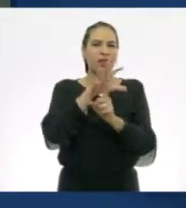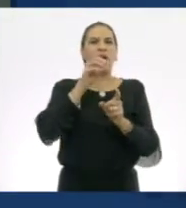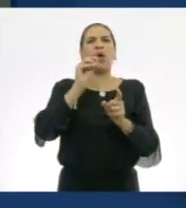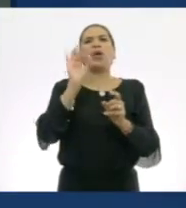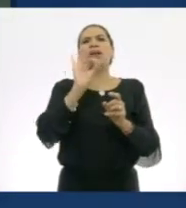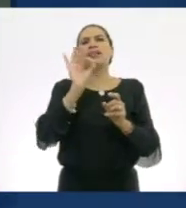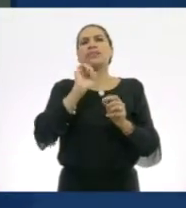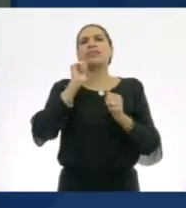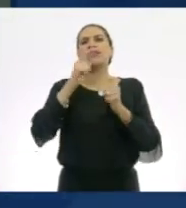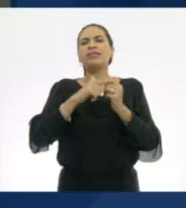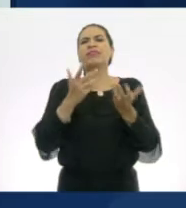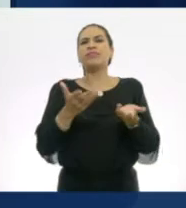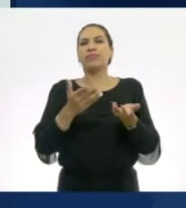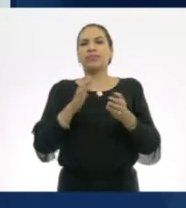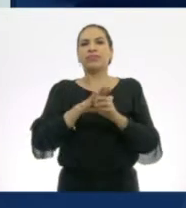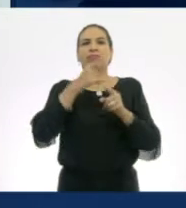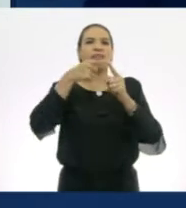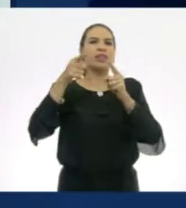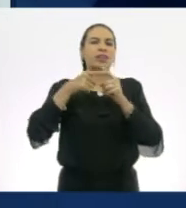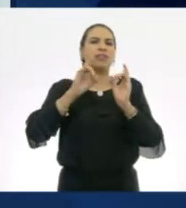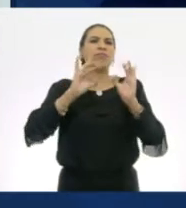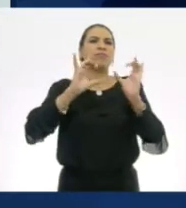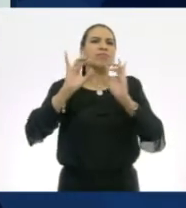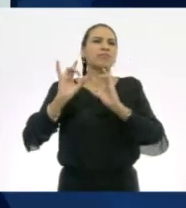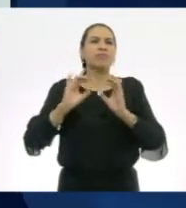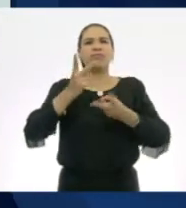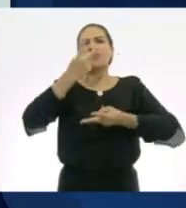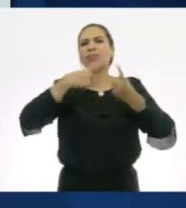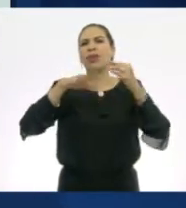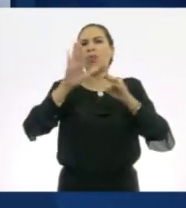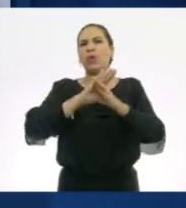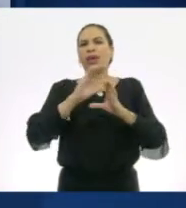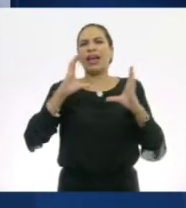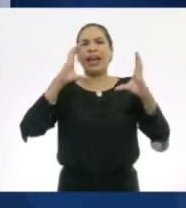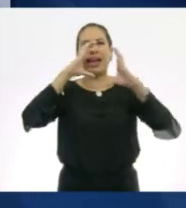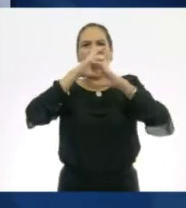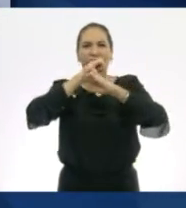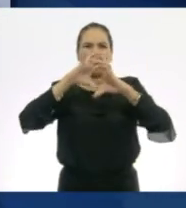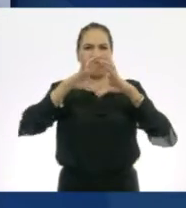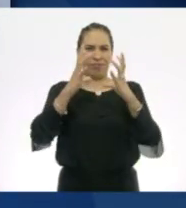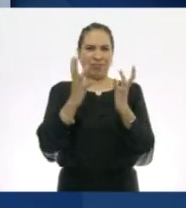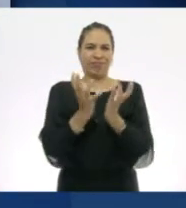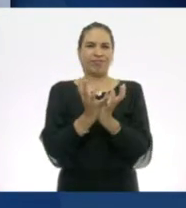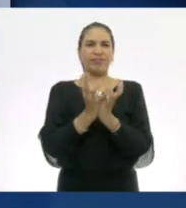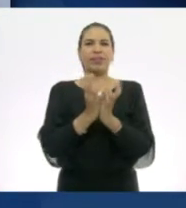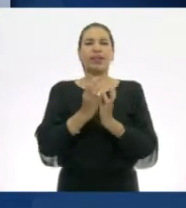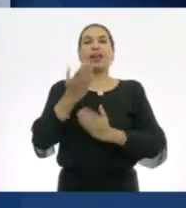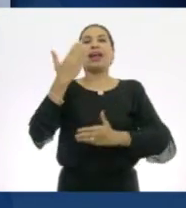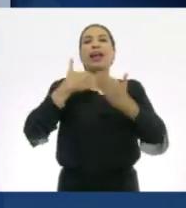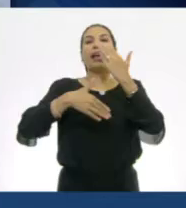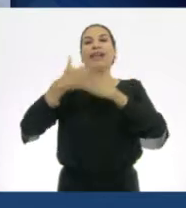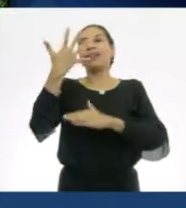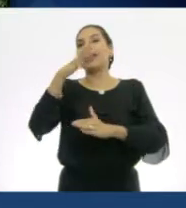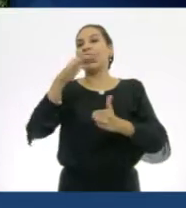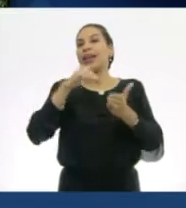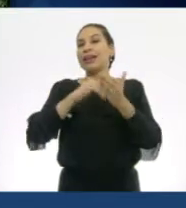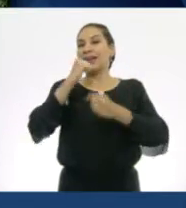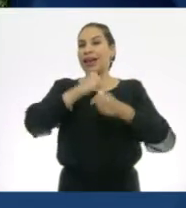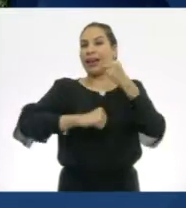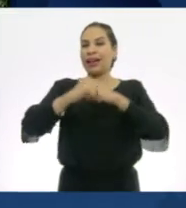mejor aceptada, que las diversas causas producidas por el calentamiento global de hace 10.000